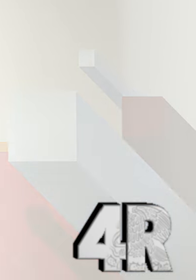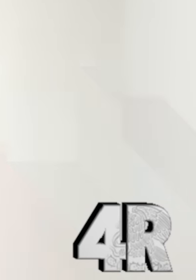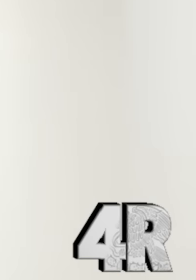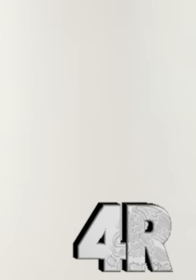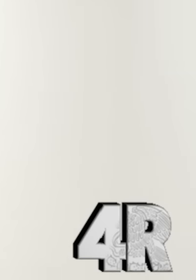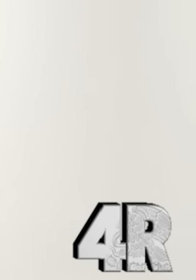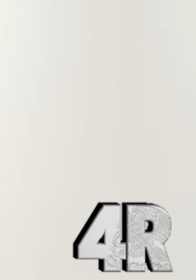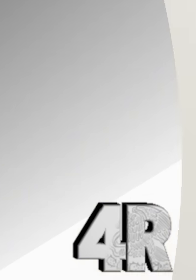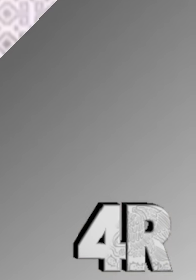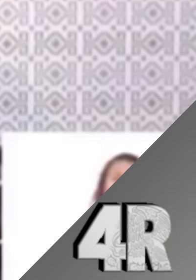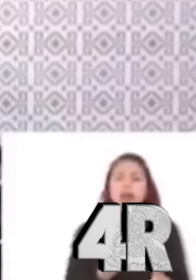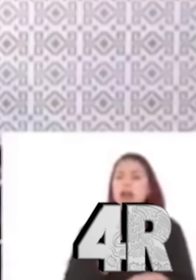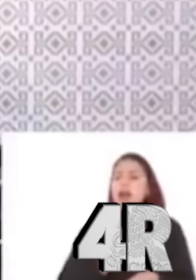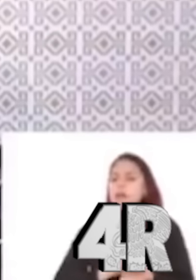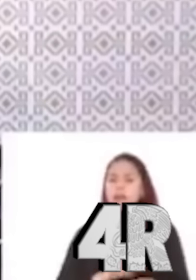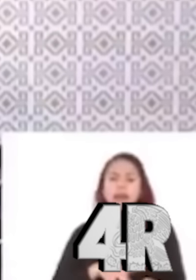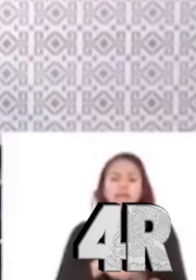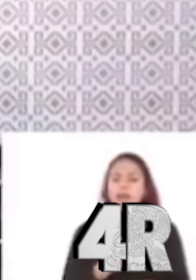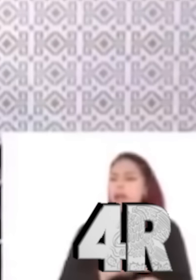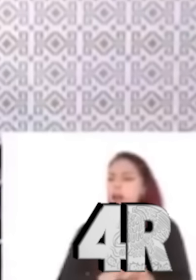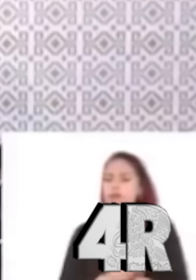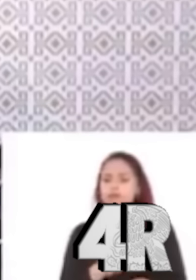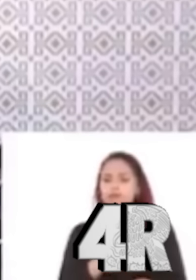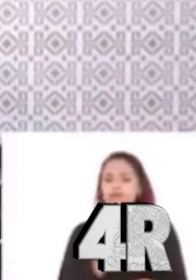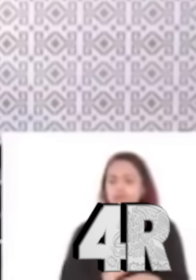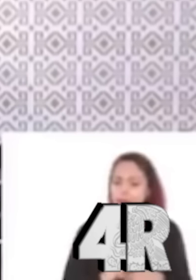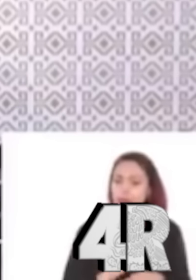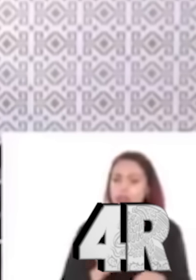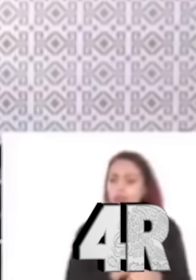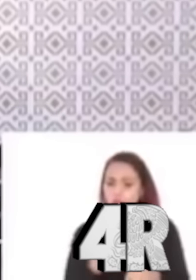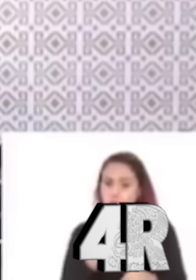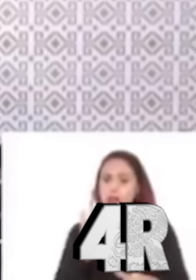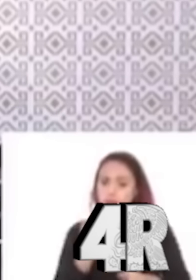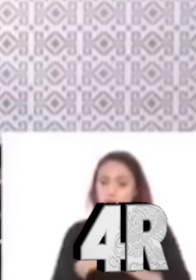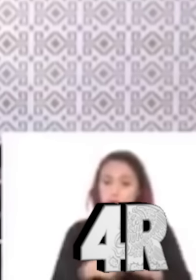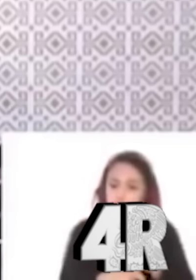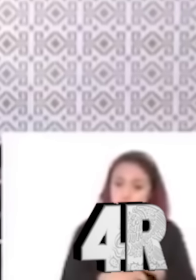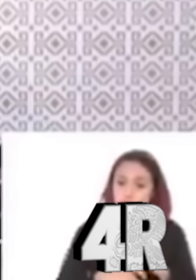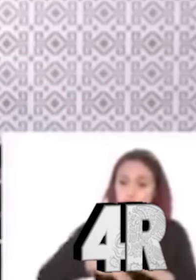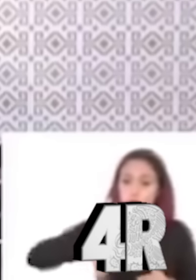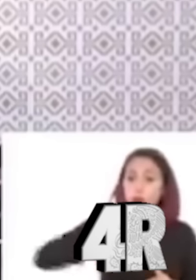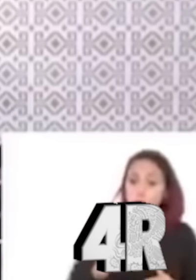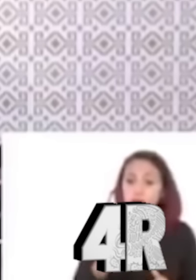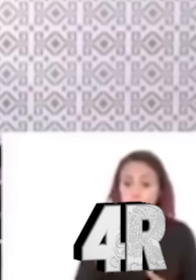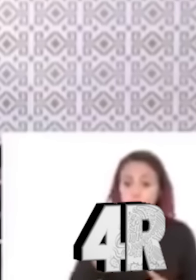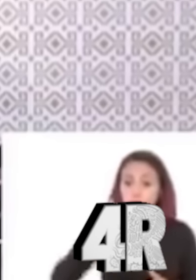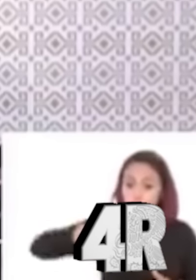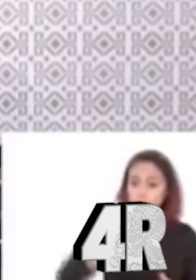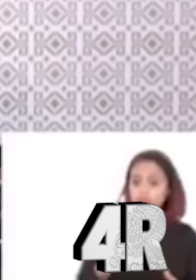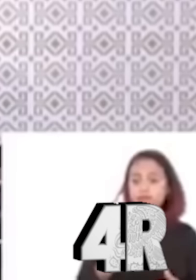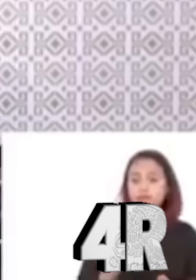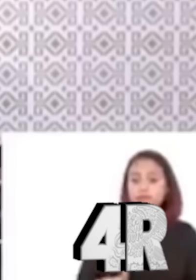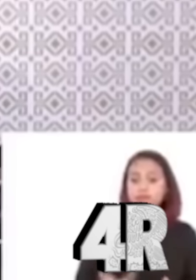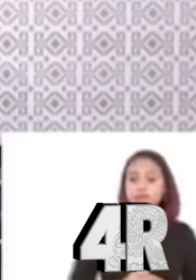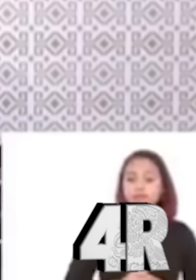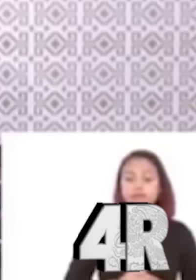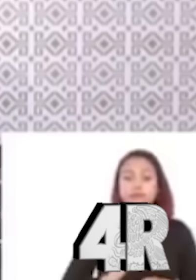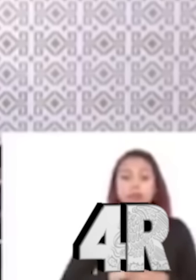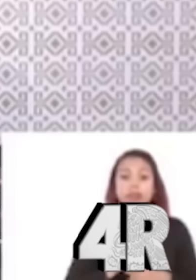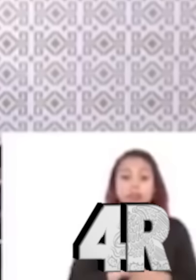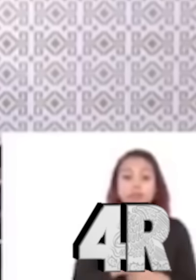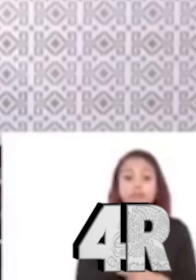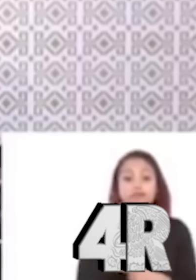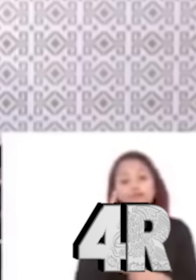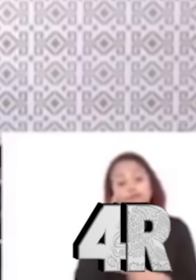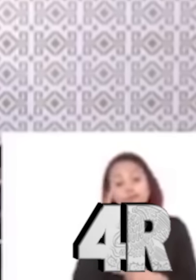República. Así es, ciudadanos, el cártel inmobiliario de la Ciudad de México se está derrumbando, inclusive después